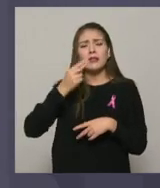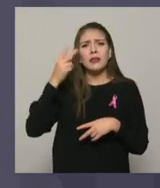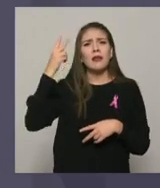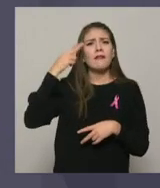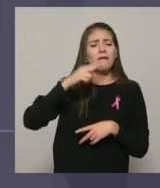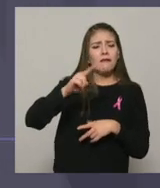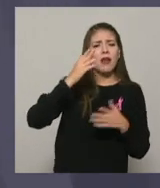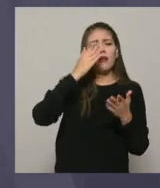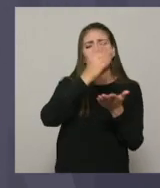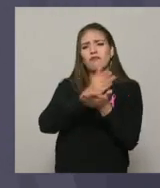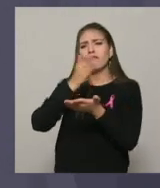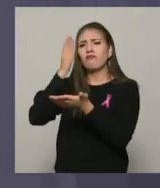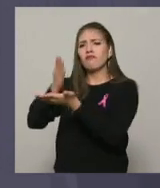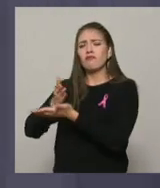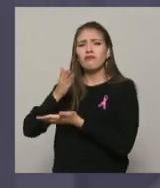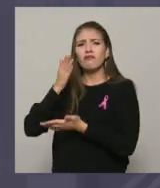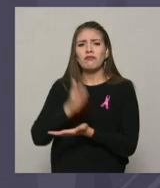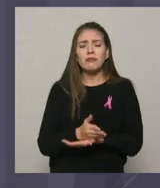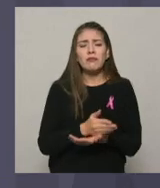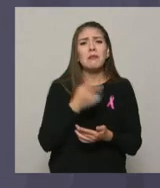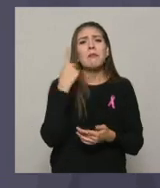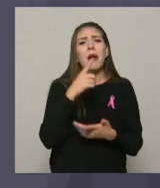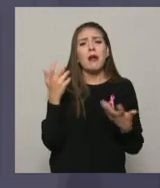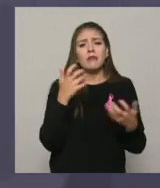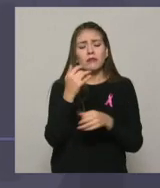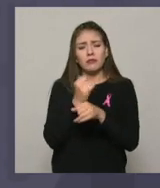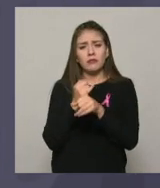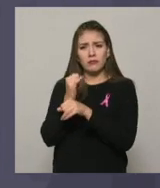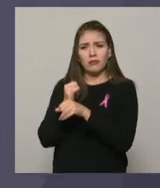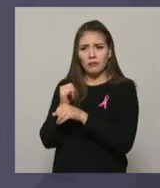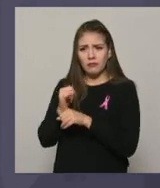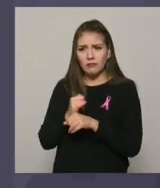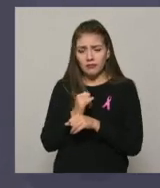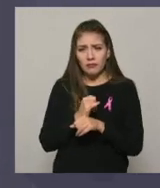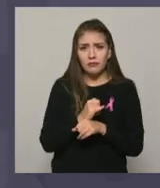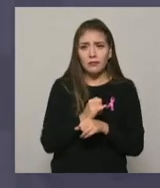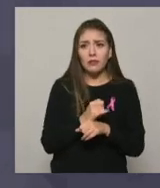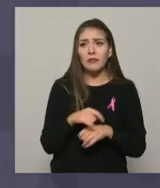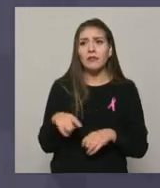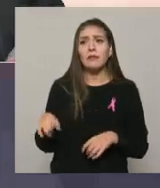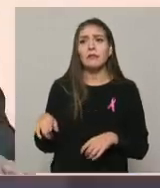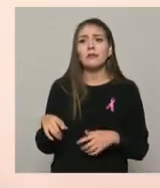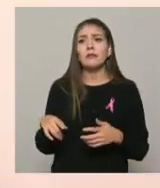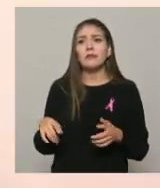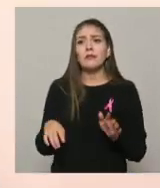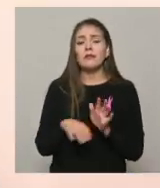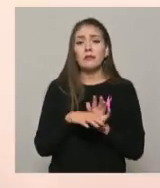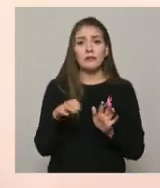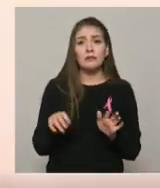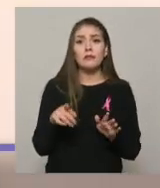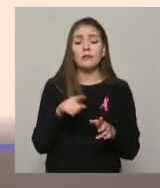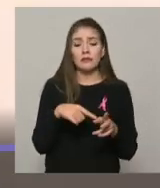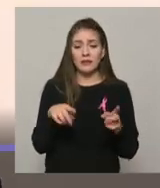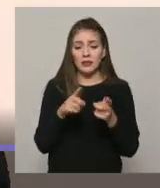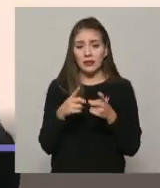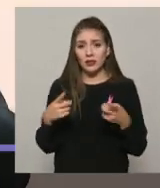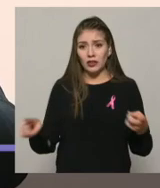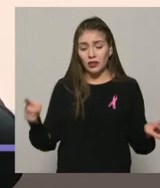hacer investigaciones. Nosotros no nos podemos quedar ajenos al concierto internacional del desarrollo del